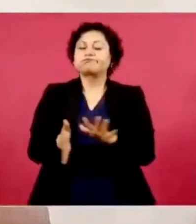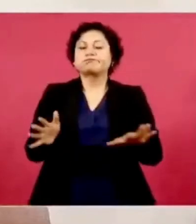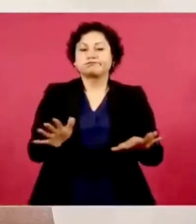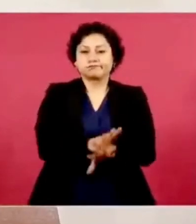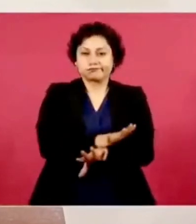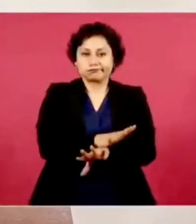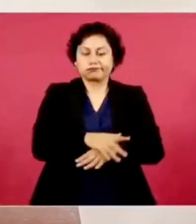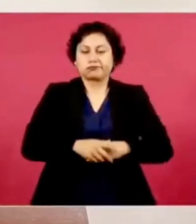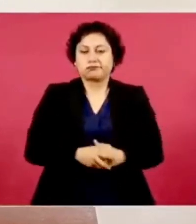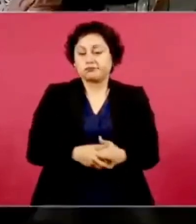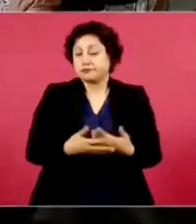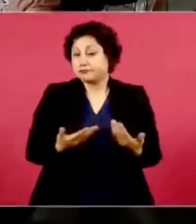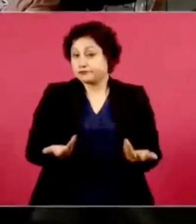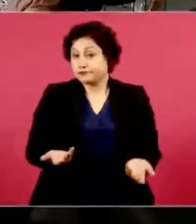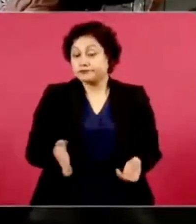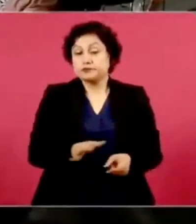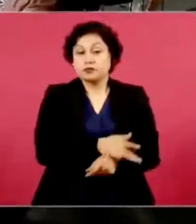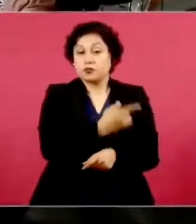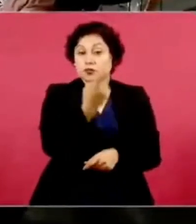Los maestros